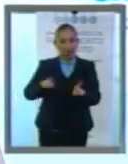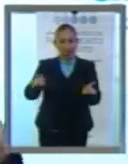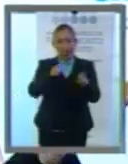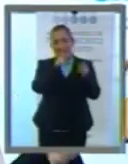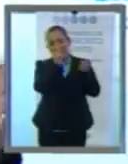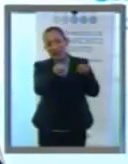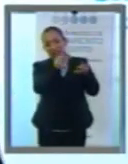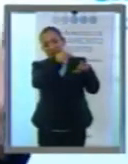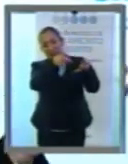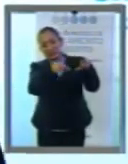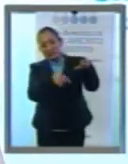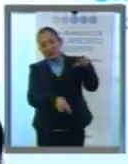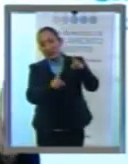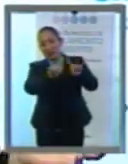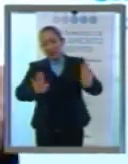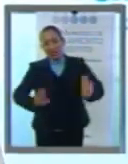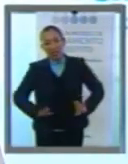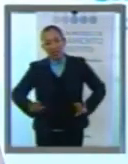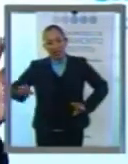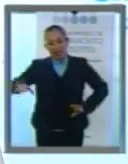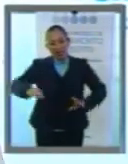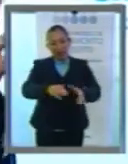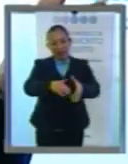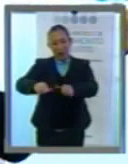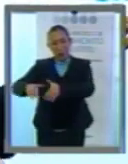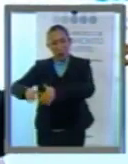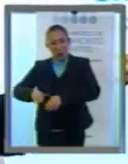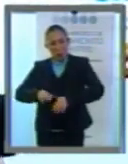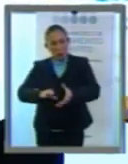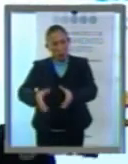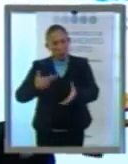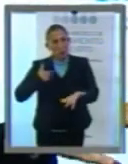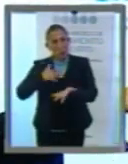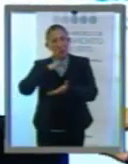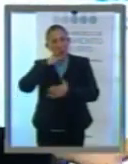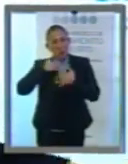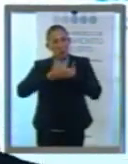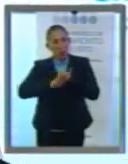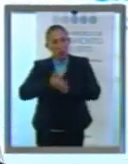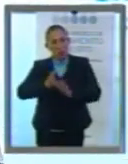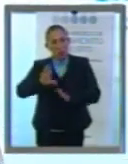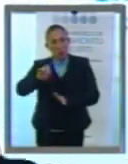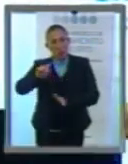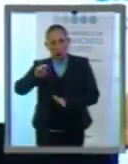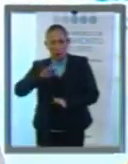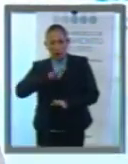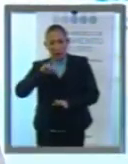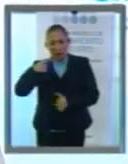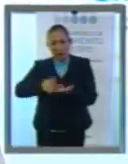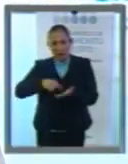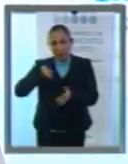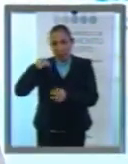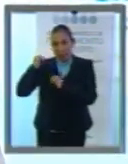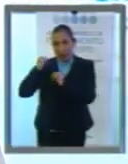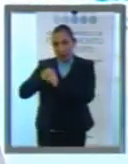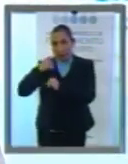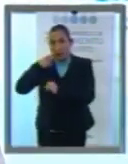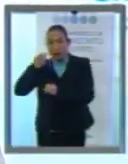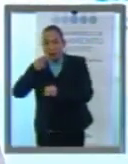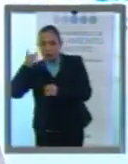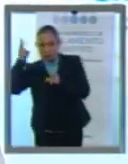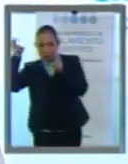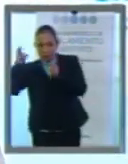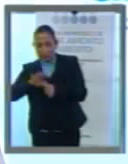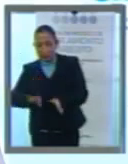diferenciación entre los distintos tipos de corrupción que prácticamente se han reflejado, en las convenciones internacionales en la